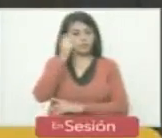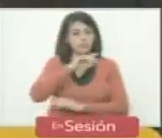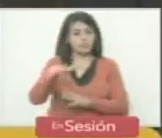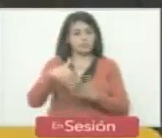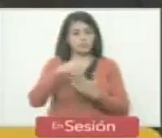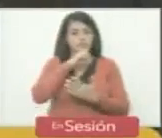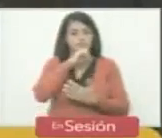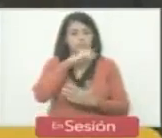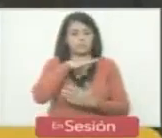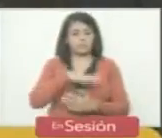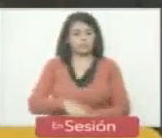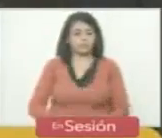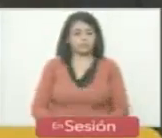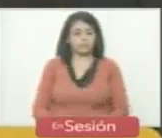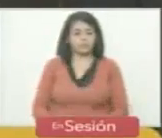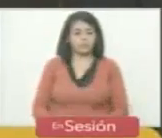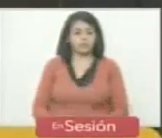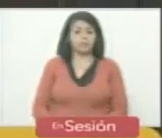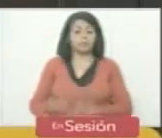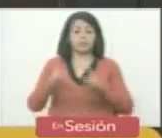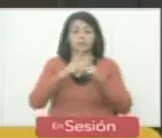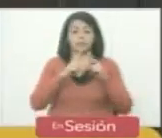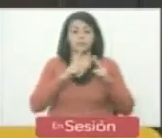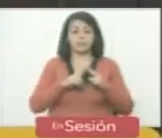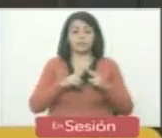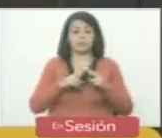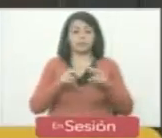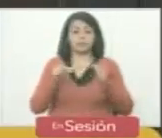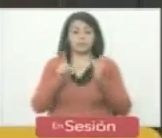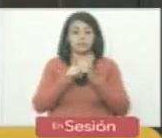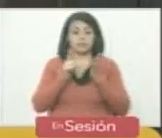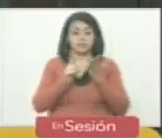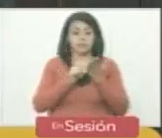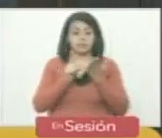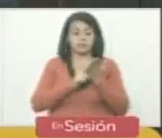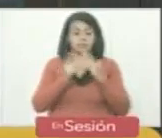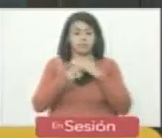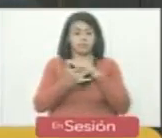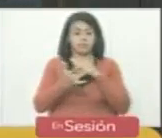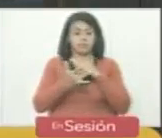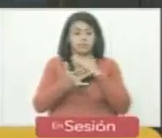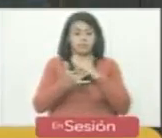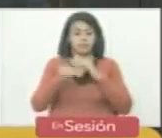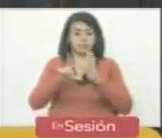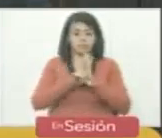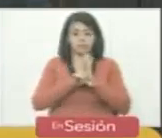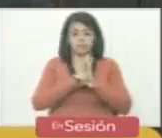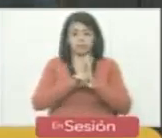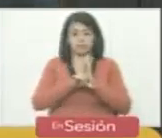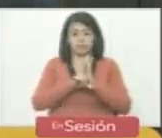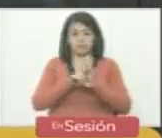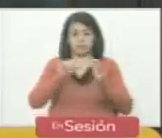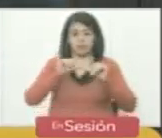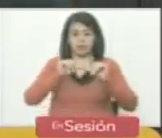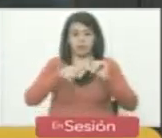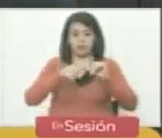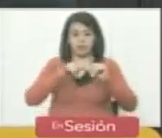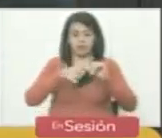la historia, gran conocedor y con libros sobre técnica legislativa. Era ingeniero,